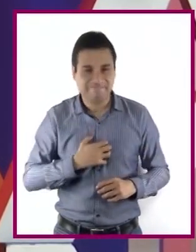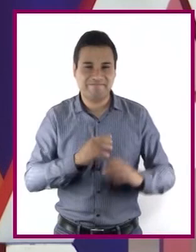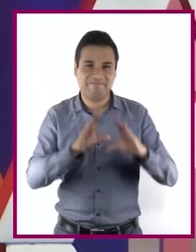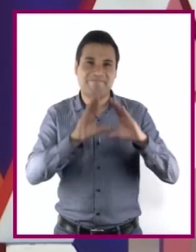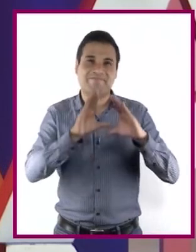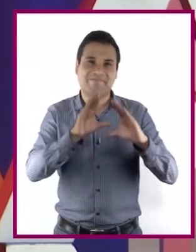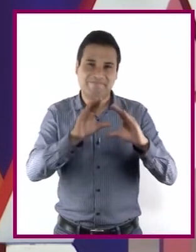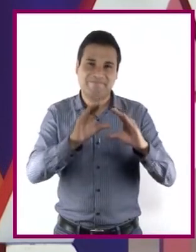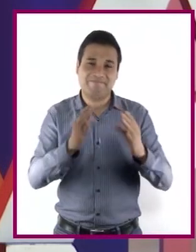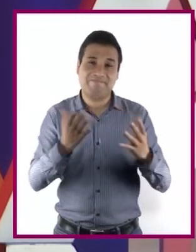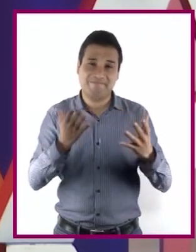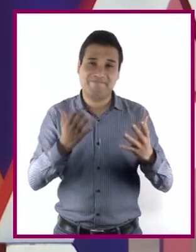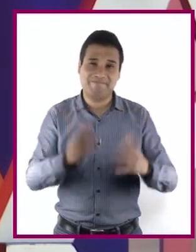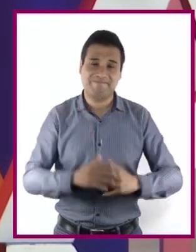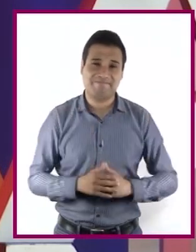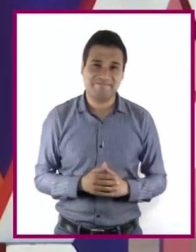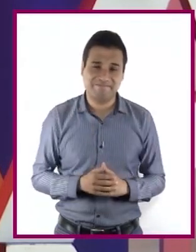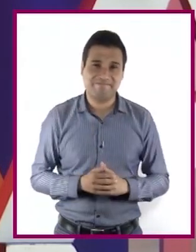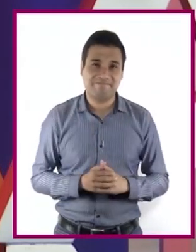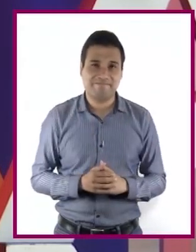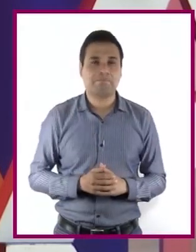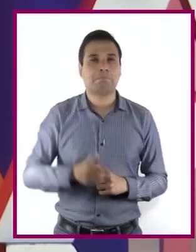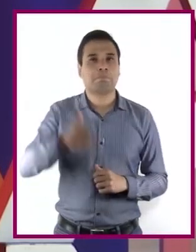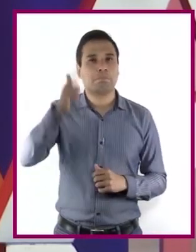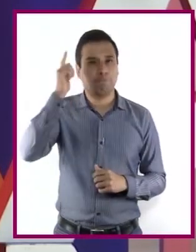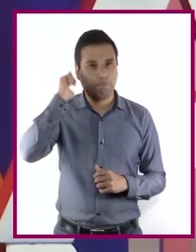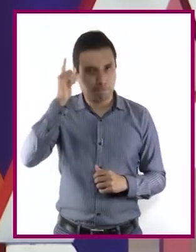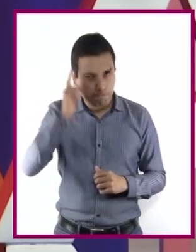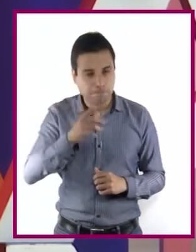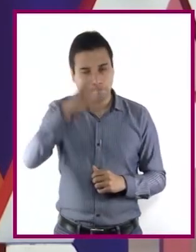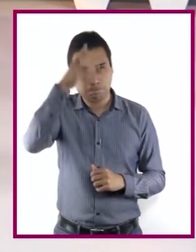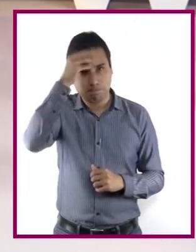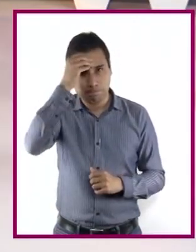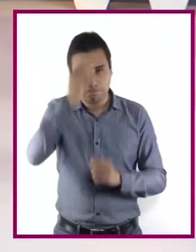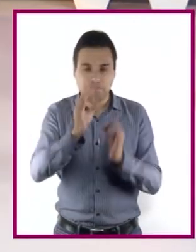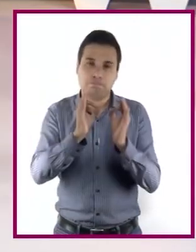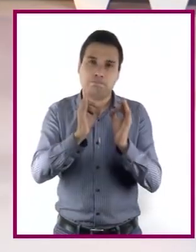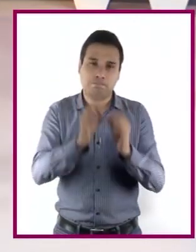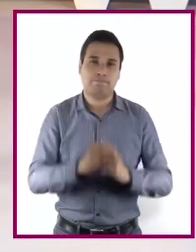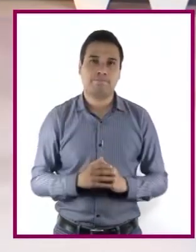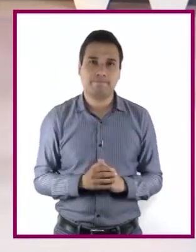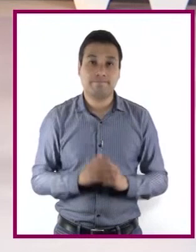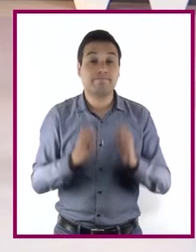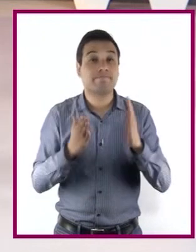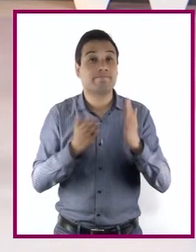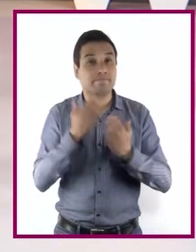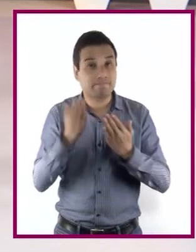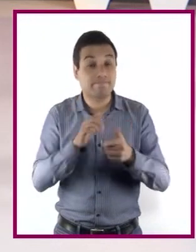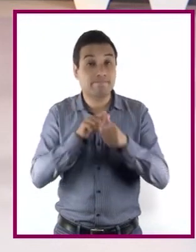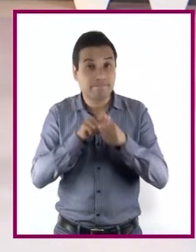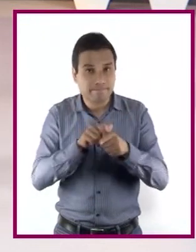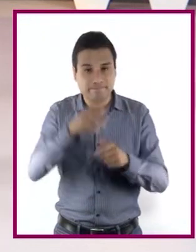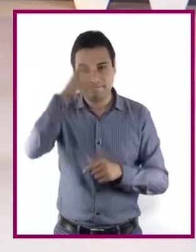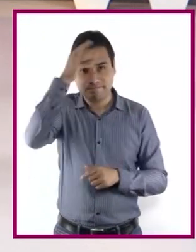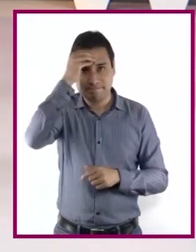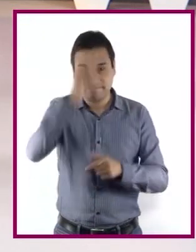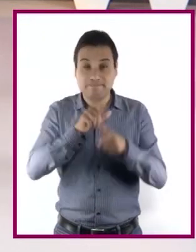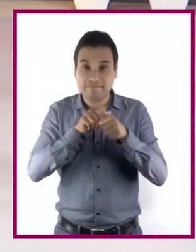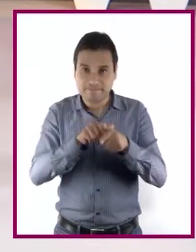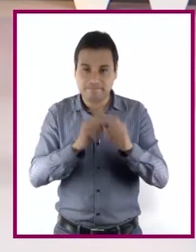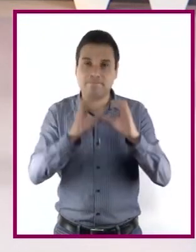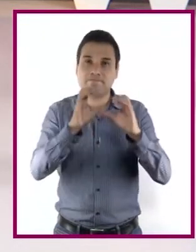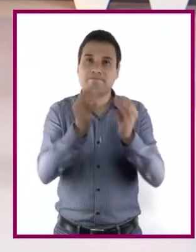estas enseñanzas y con la esperanza de haber contribuido a su aprendizaje. Estudien, aprendan, cuídense mucho